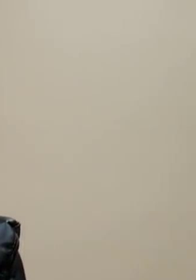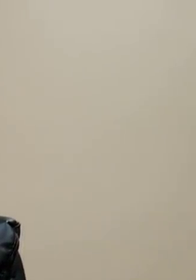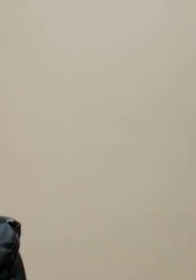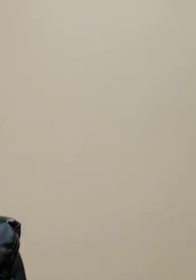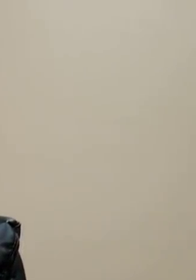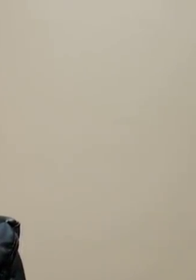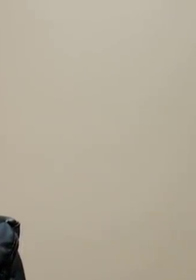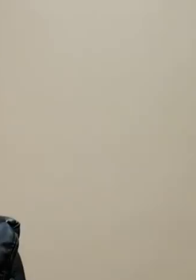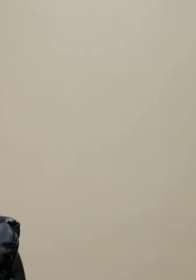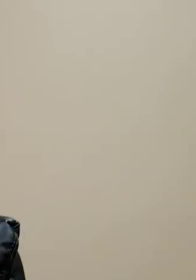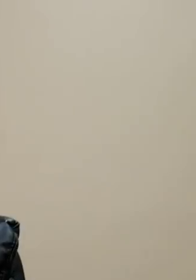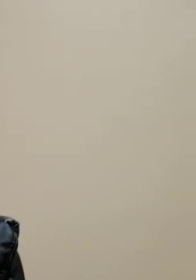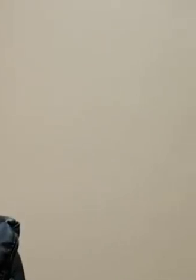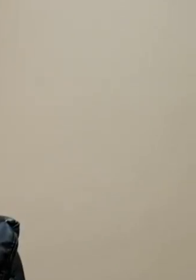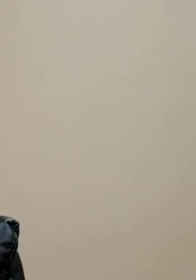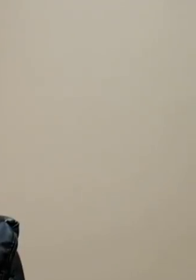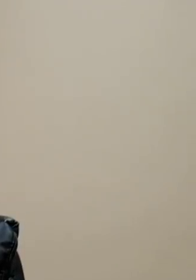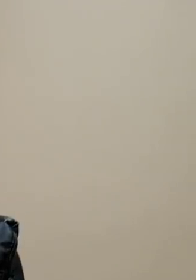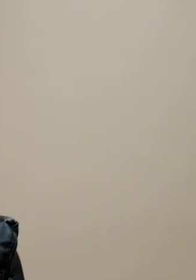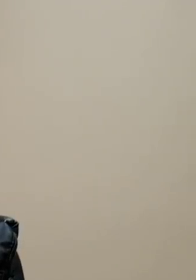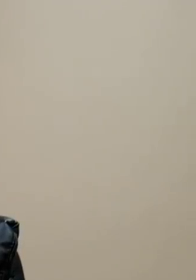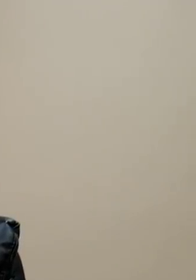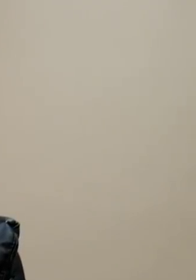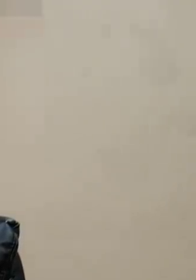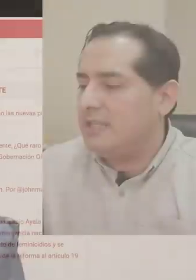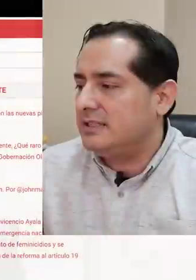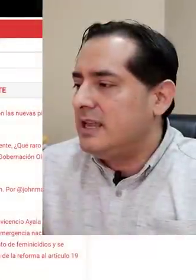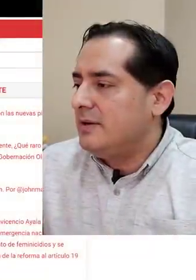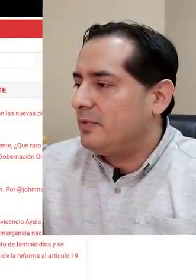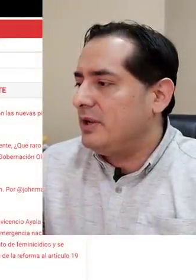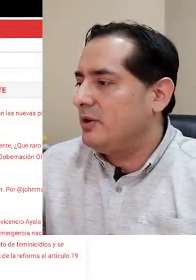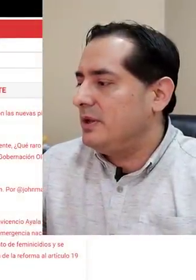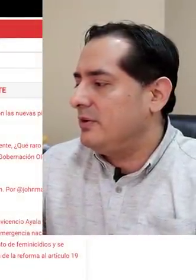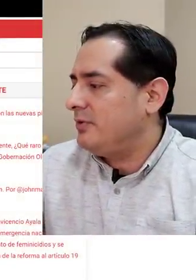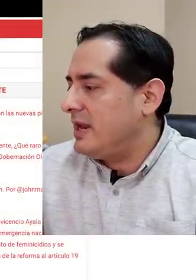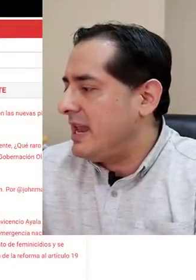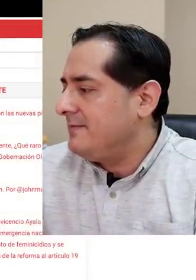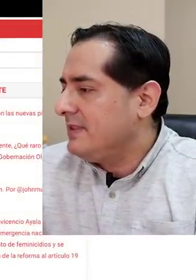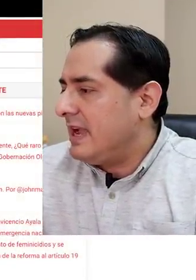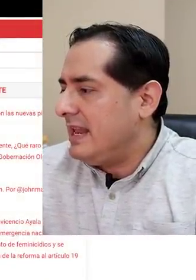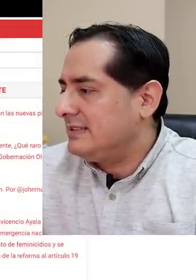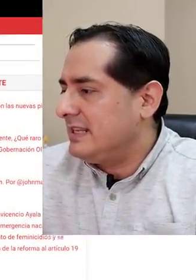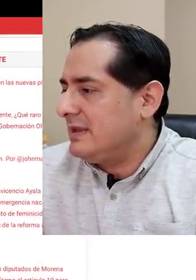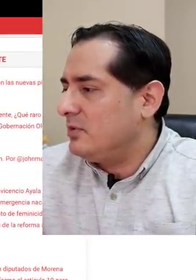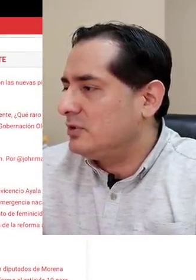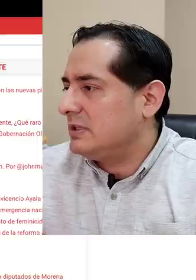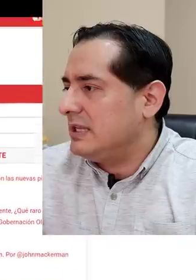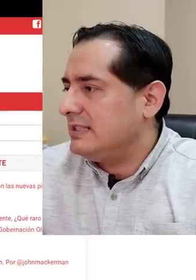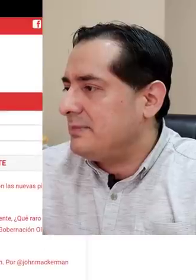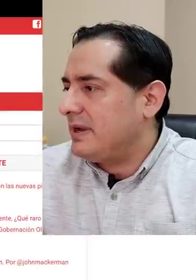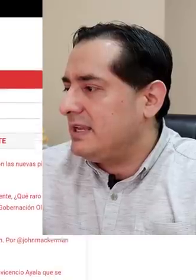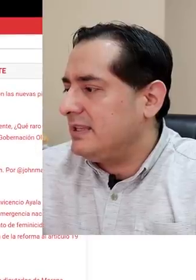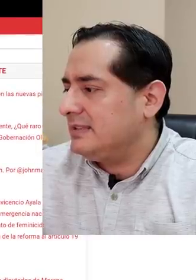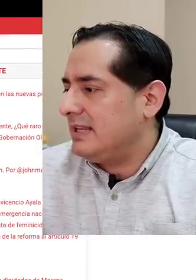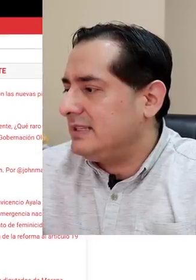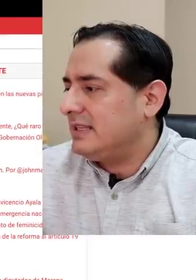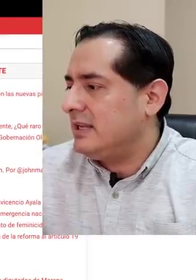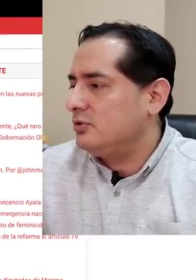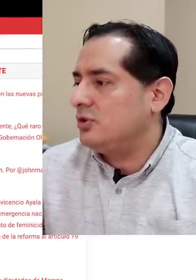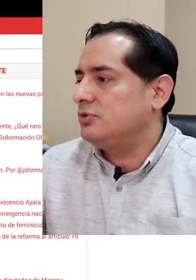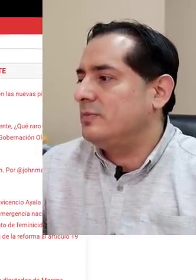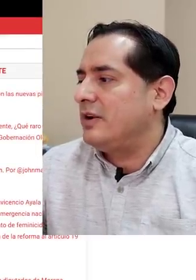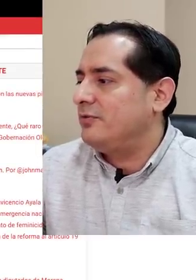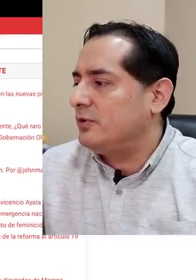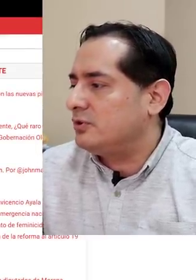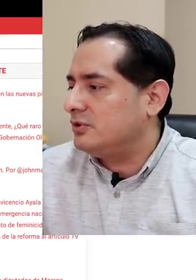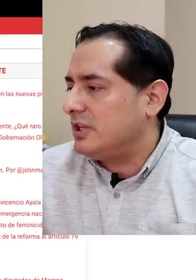ya están circulando imágenes de estas nuevas pipas que fueron adquiridas por el gobierno federal ahí las tenemos en esta página desde la izquierda